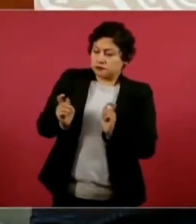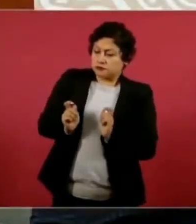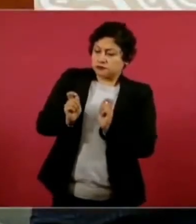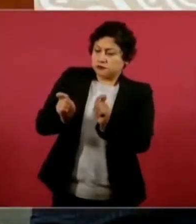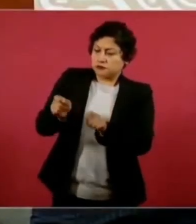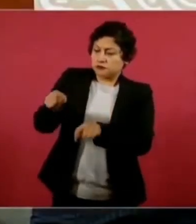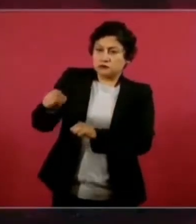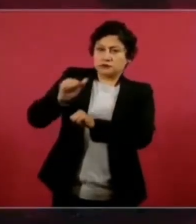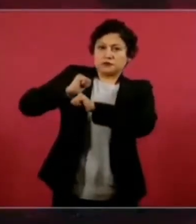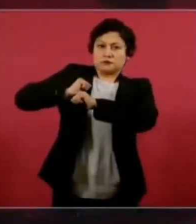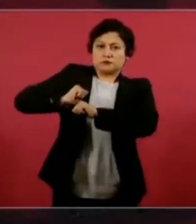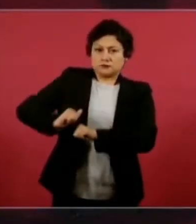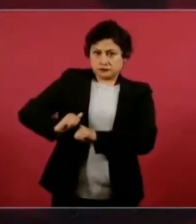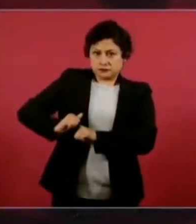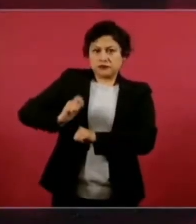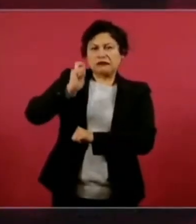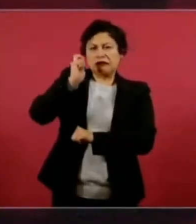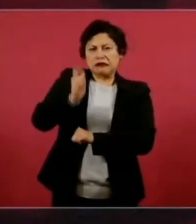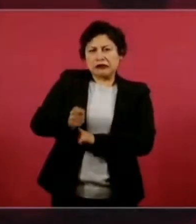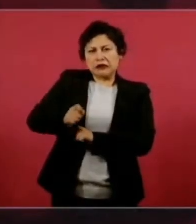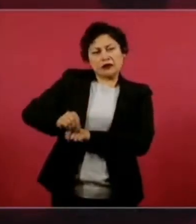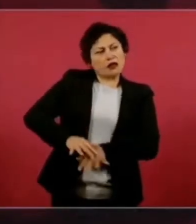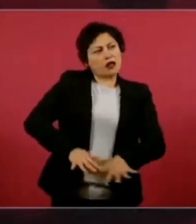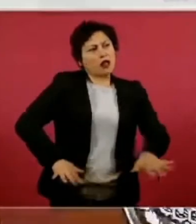preguntaría en los últimos tiempos